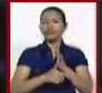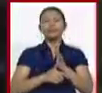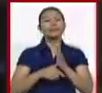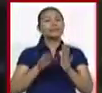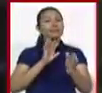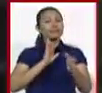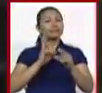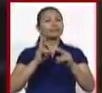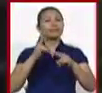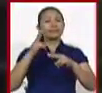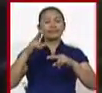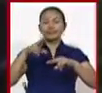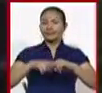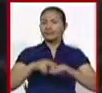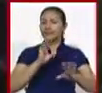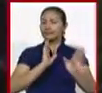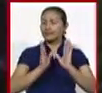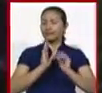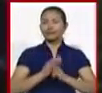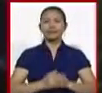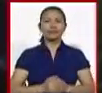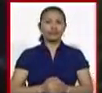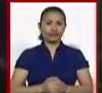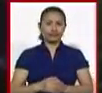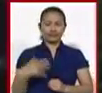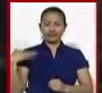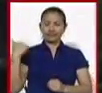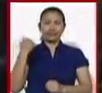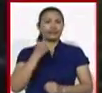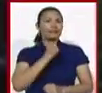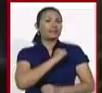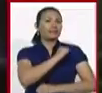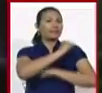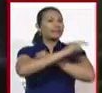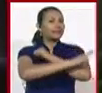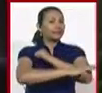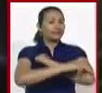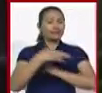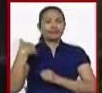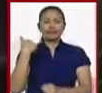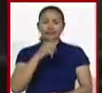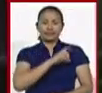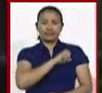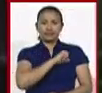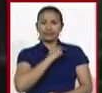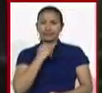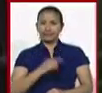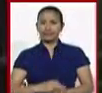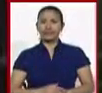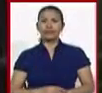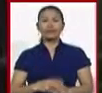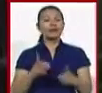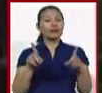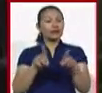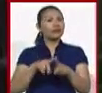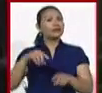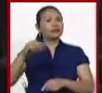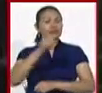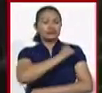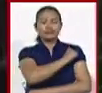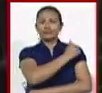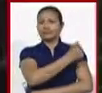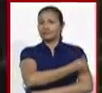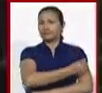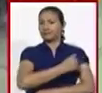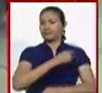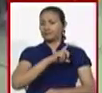una mesa de diálogo los representantes de los mototaxistas con el comandante nacional de recaudaciones y el comandante departamental de la policía, además de otras